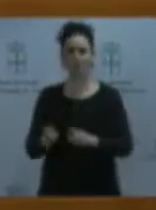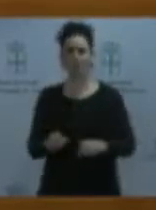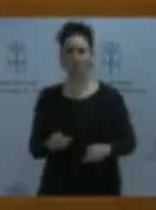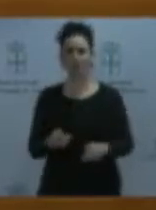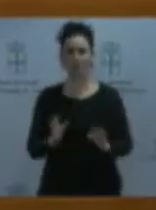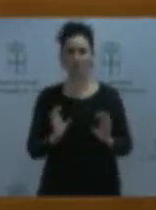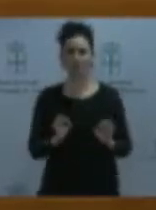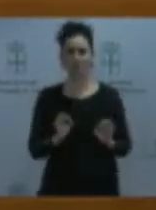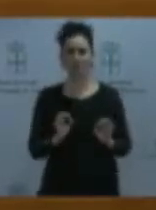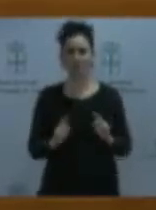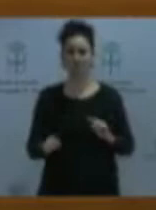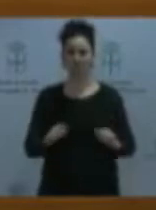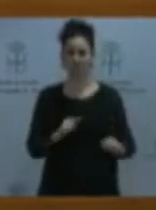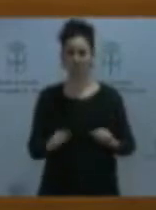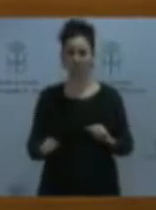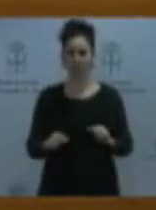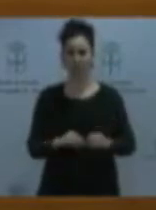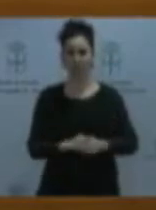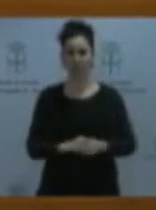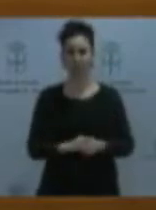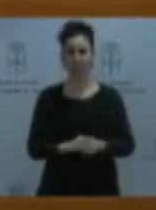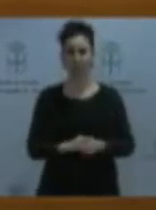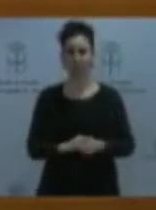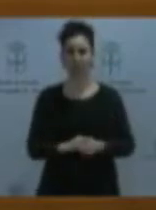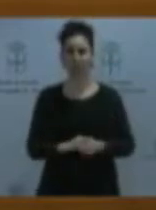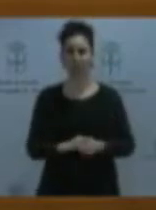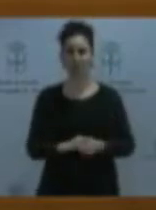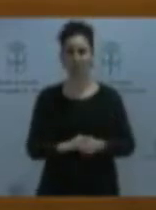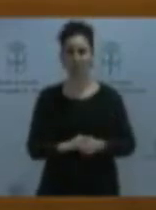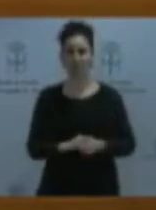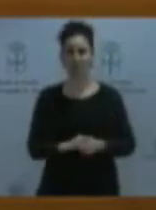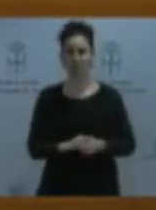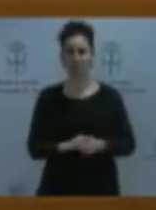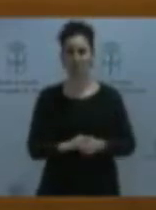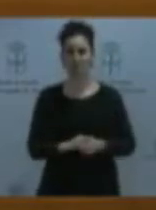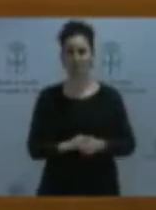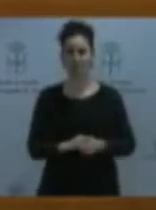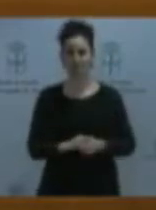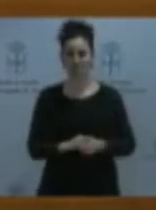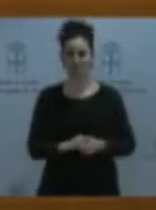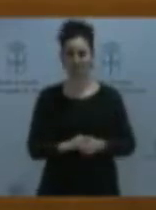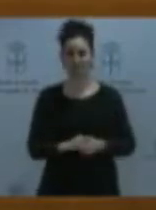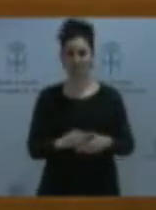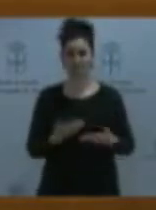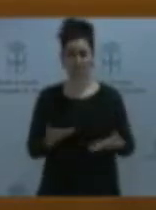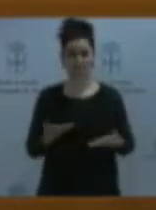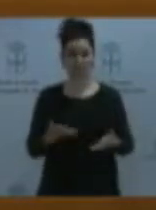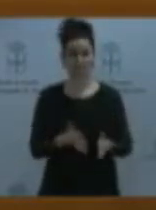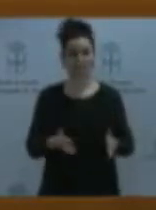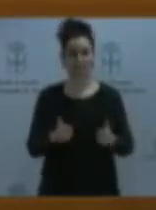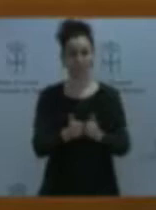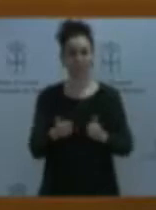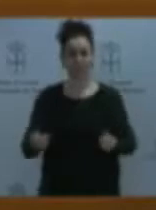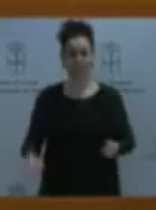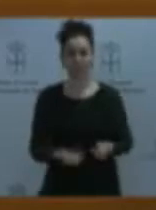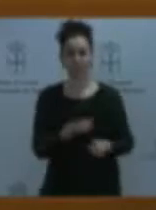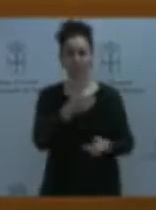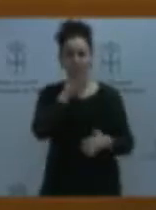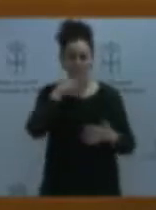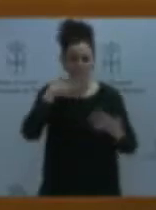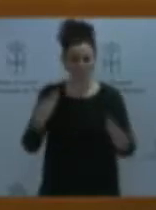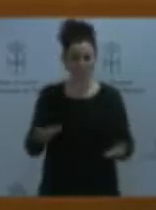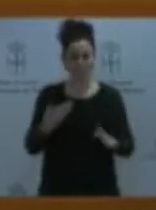pues estos auxiliares de bombero tienen ahora una categoría equivalente a